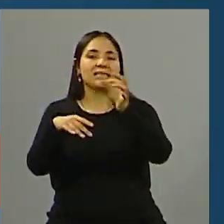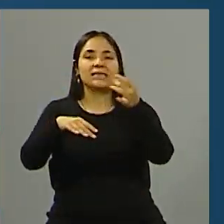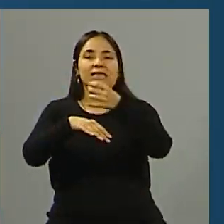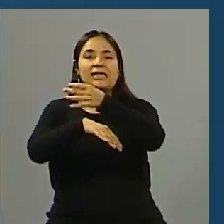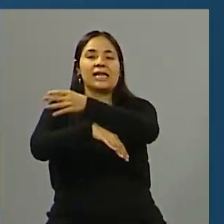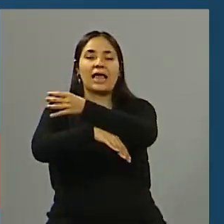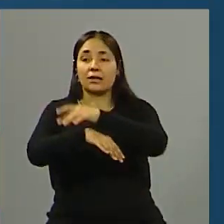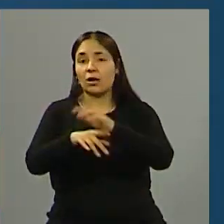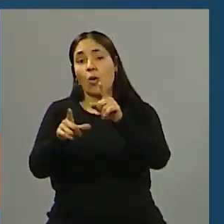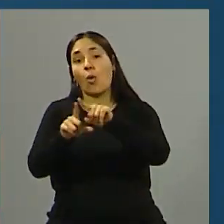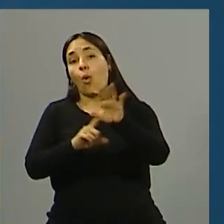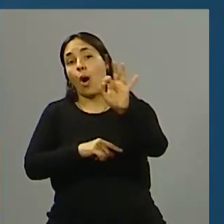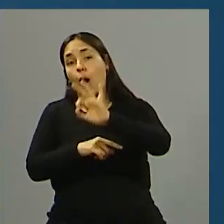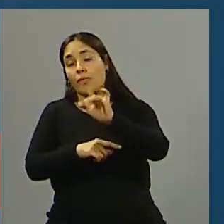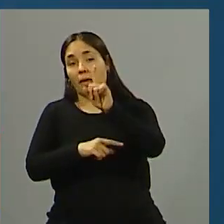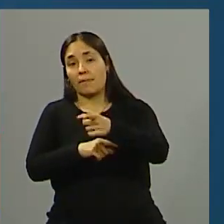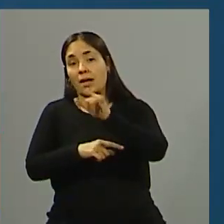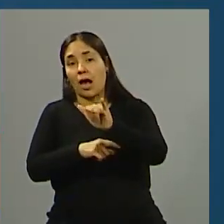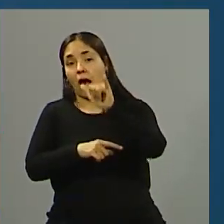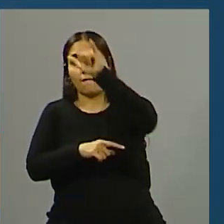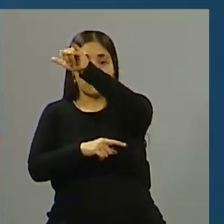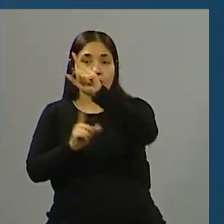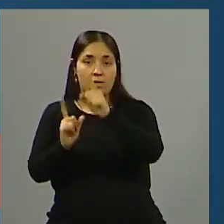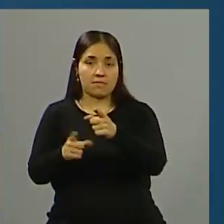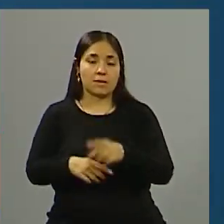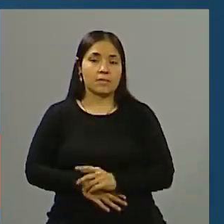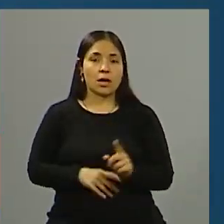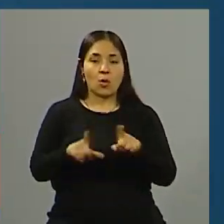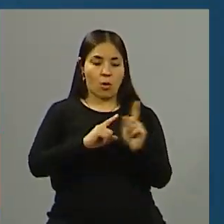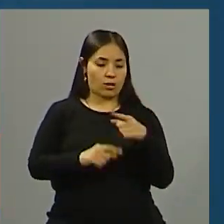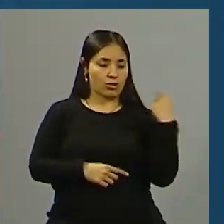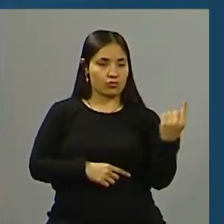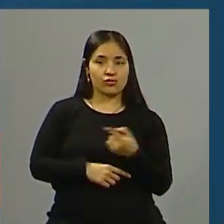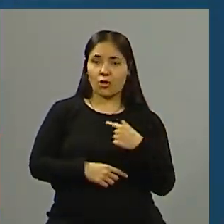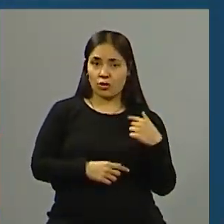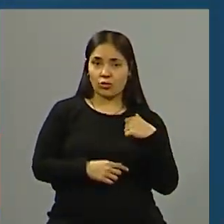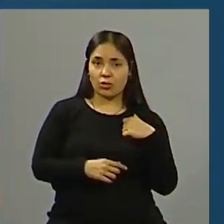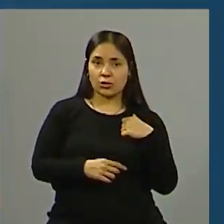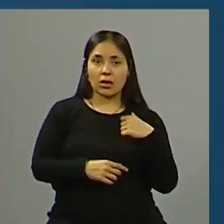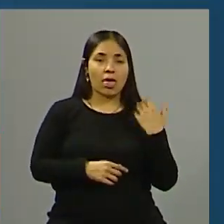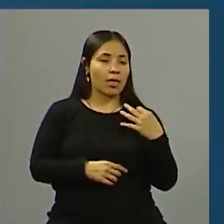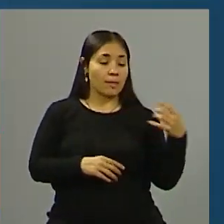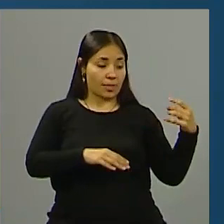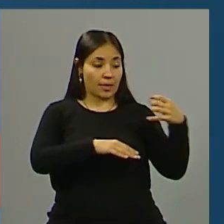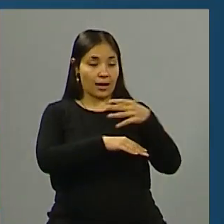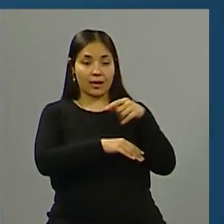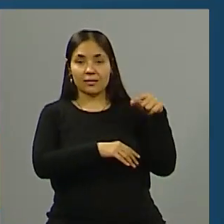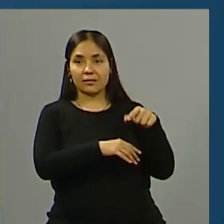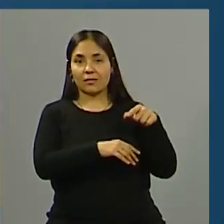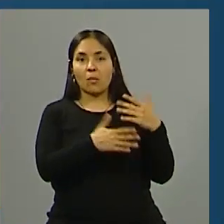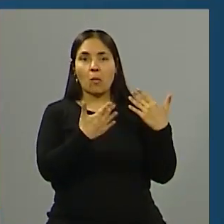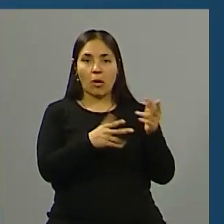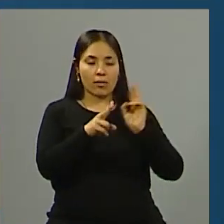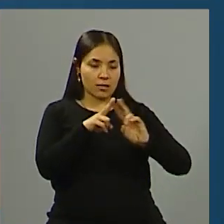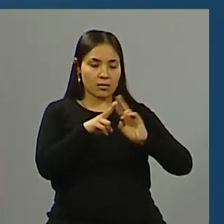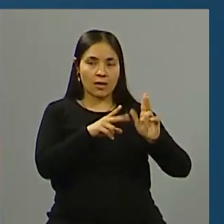avión. Pero nosotros, digo, como política, creemos que el tren, mejorando y